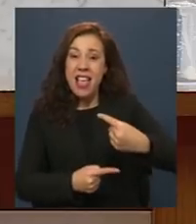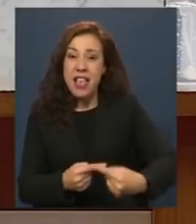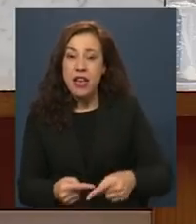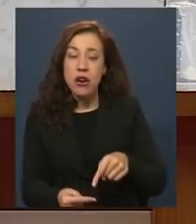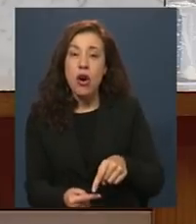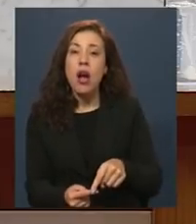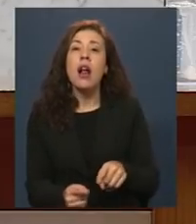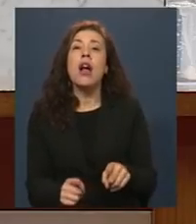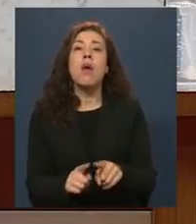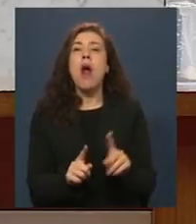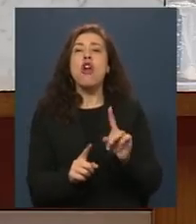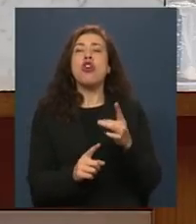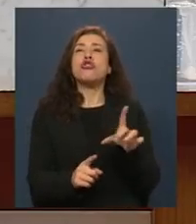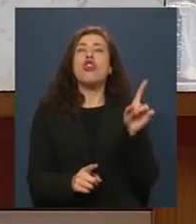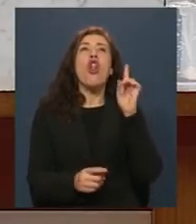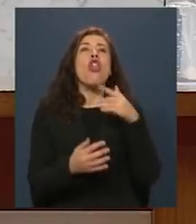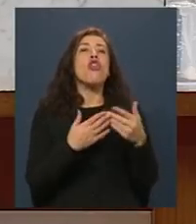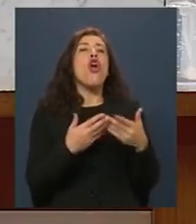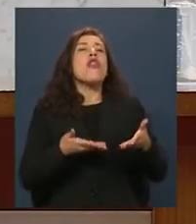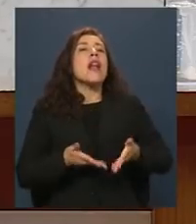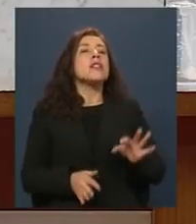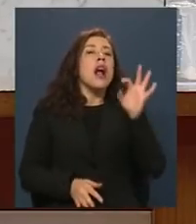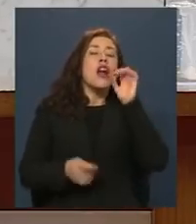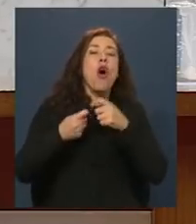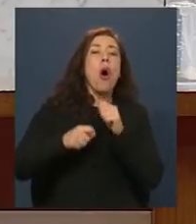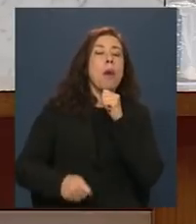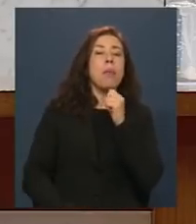de la meritocracia, que nunca es del todo